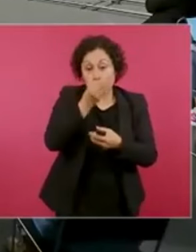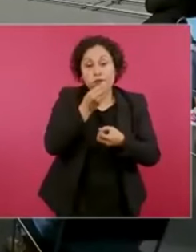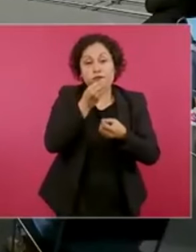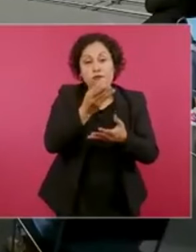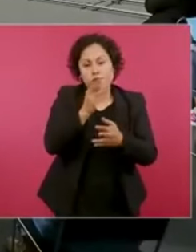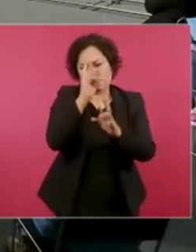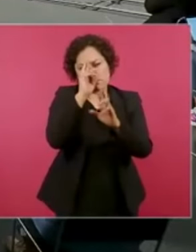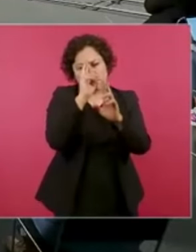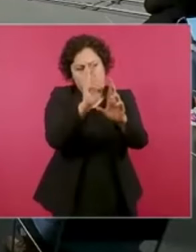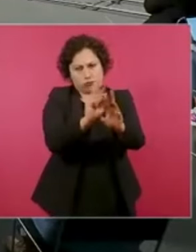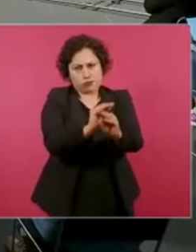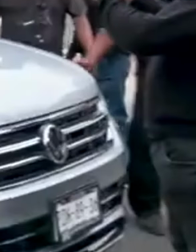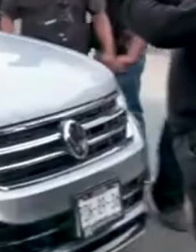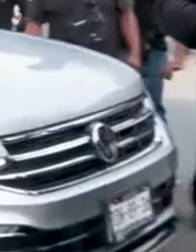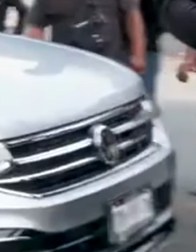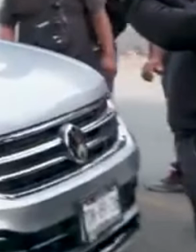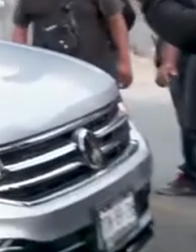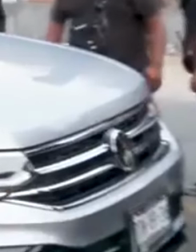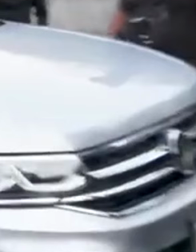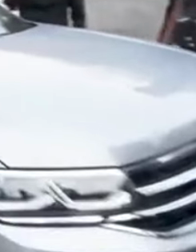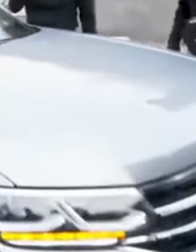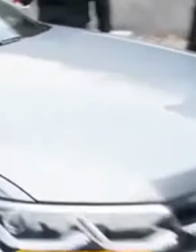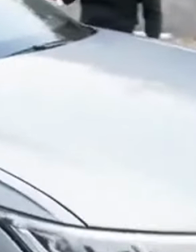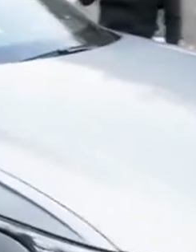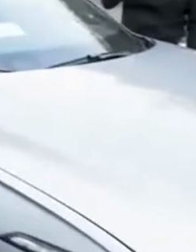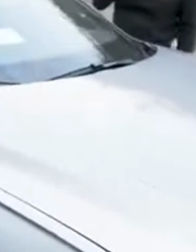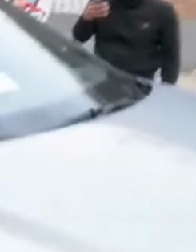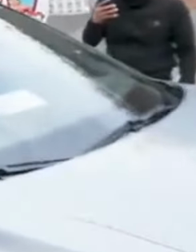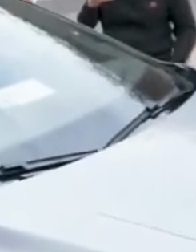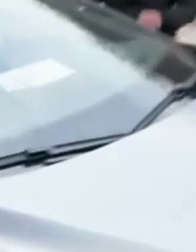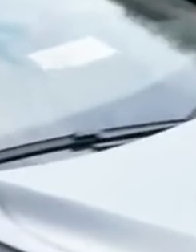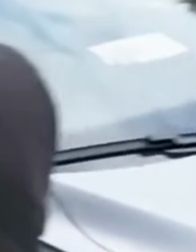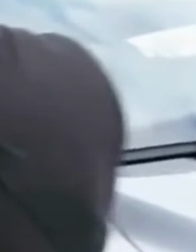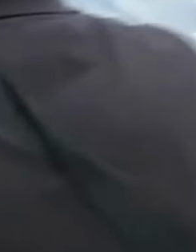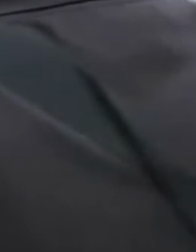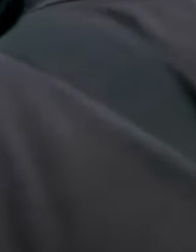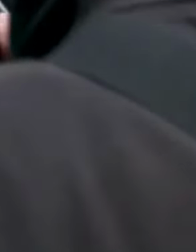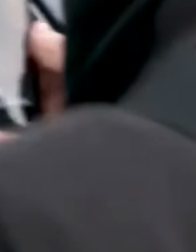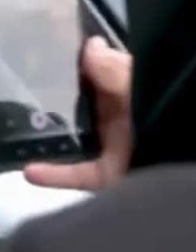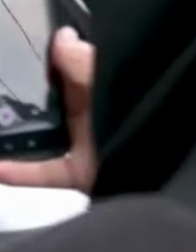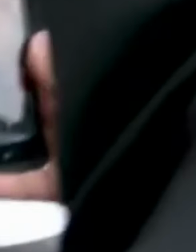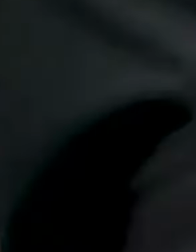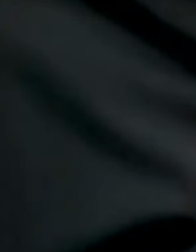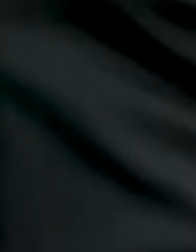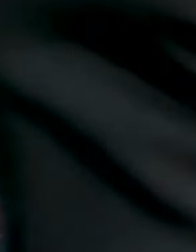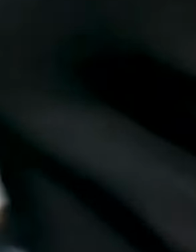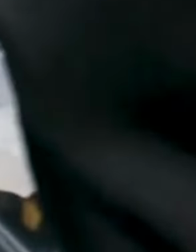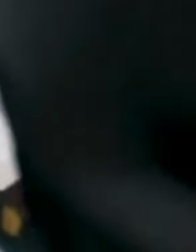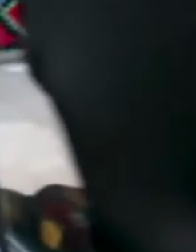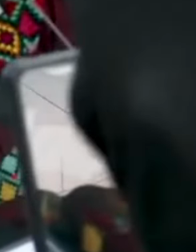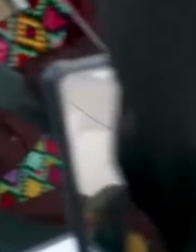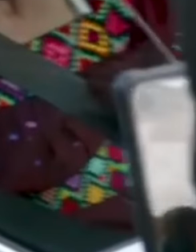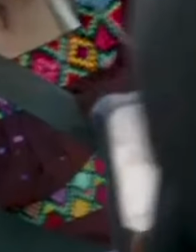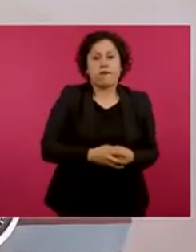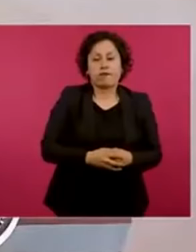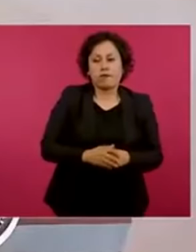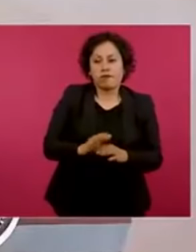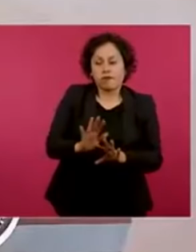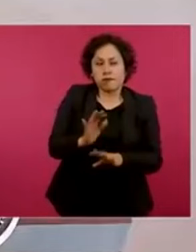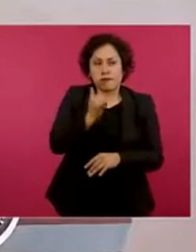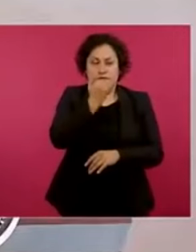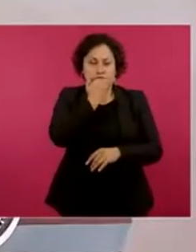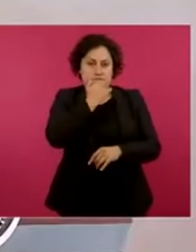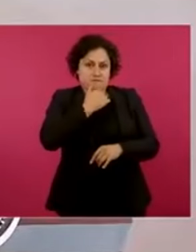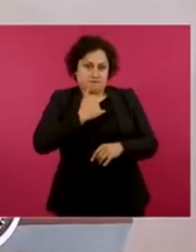hace que unos reporteros vayan muy adelante, otros muy atrás, impide que puedan bajarse en ciertos lugares y que hay medios de comunicación